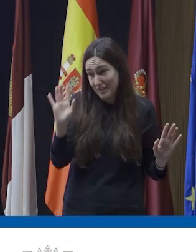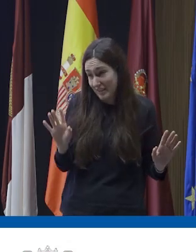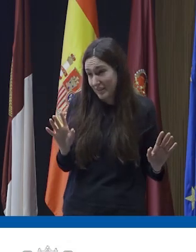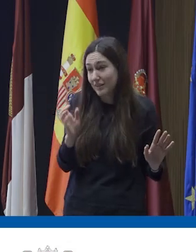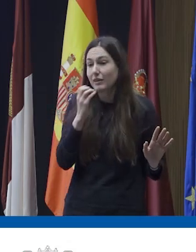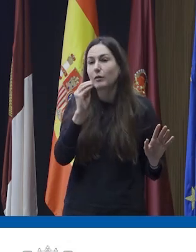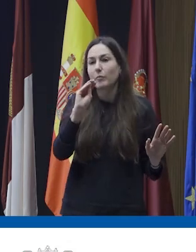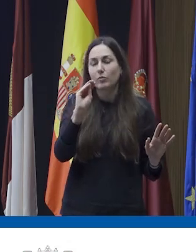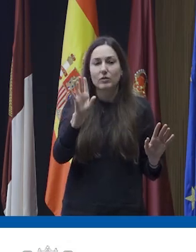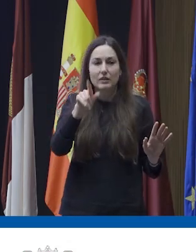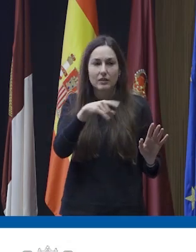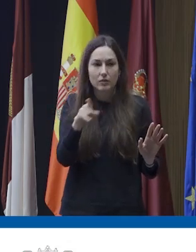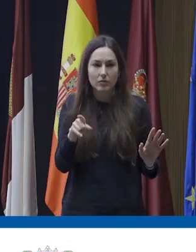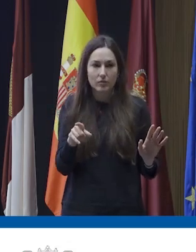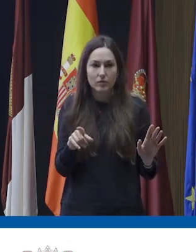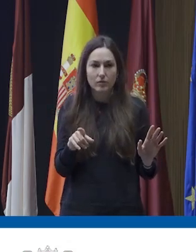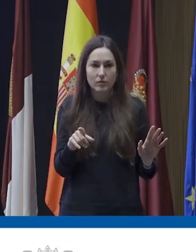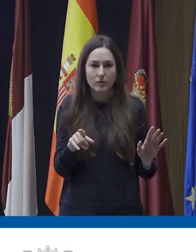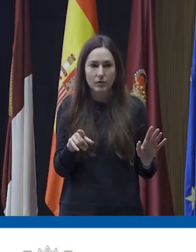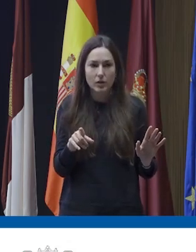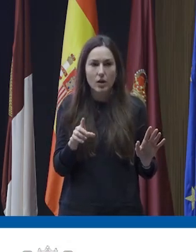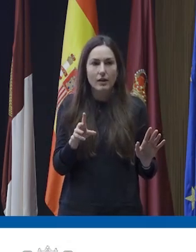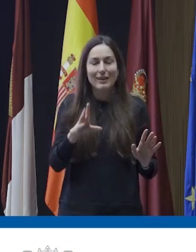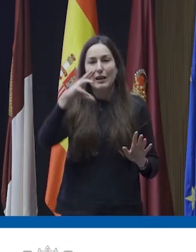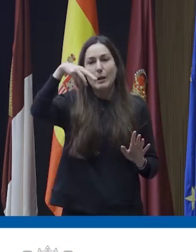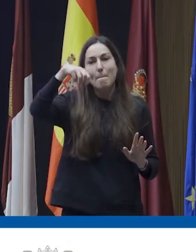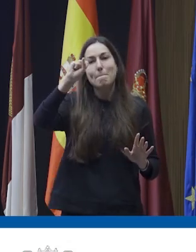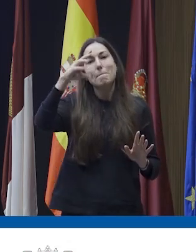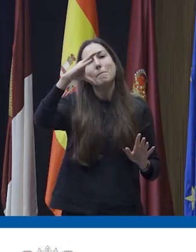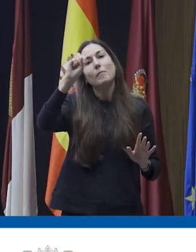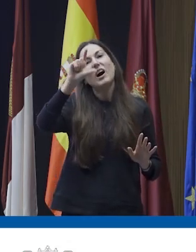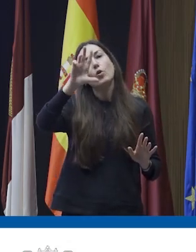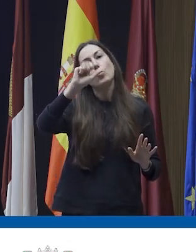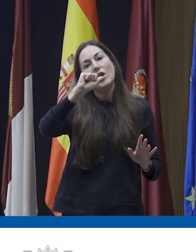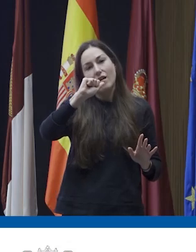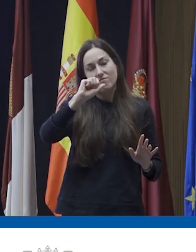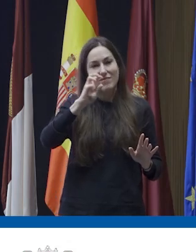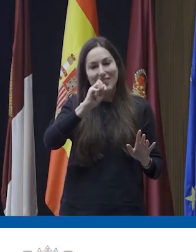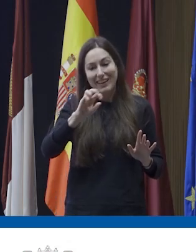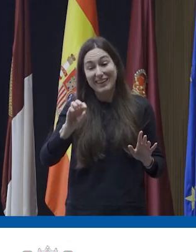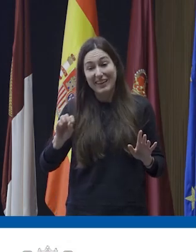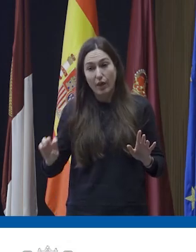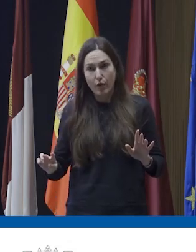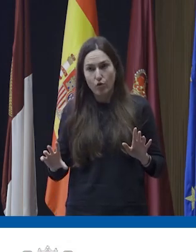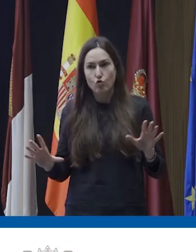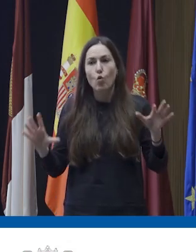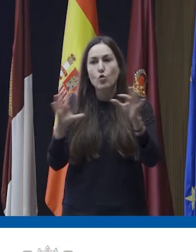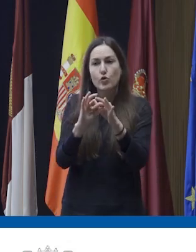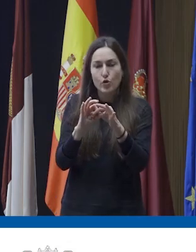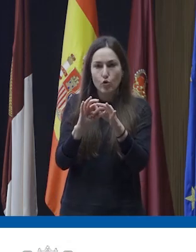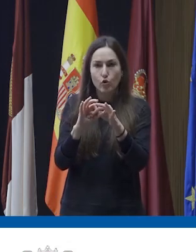oportuna. ¿Qué incidencia tiene la degeneración macular con la operación de